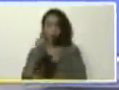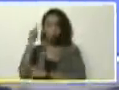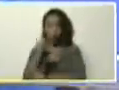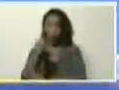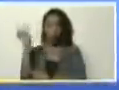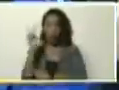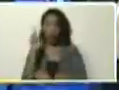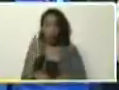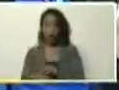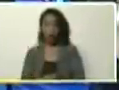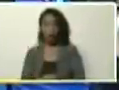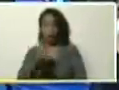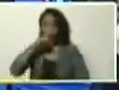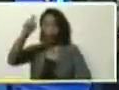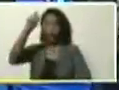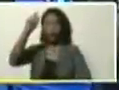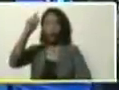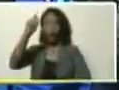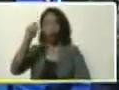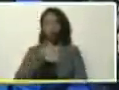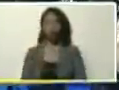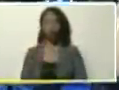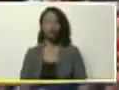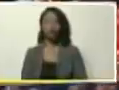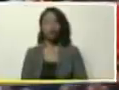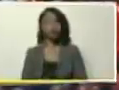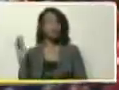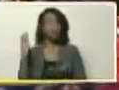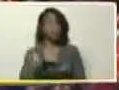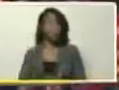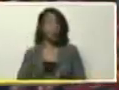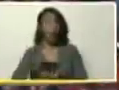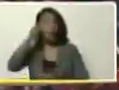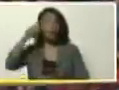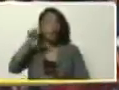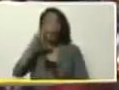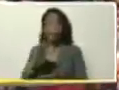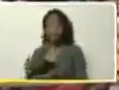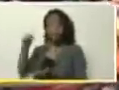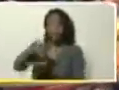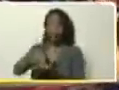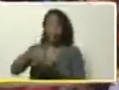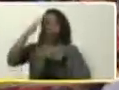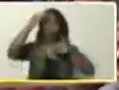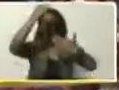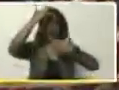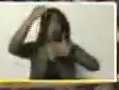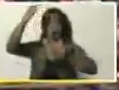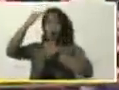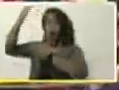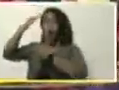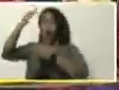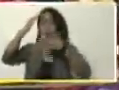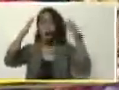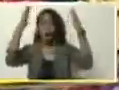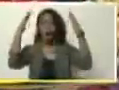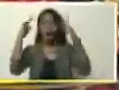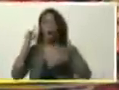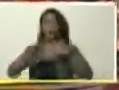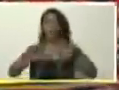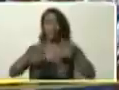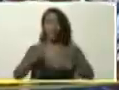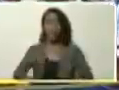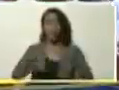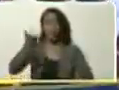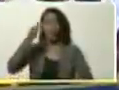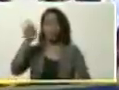Bolivariana de Venezuela, Nicolás Maduro Moros. Se pone el pueblo de pie para saludarlo en tan importante acto de